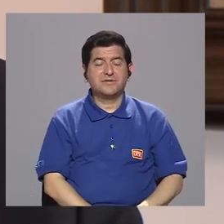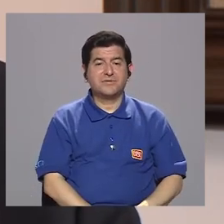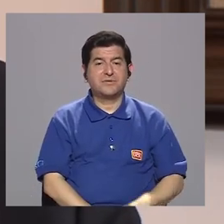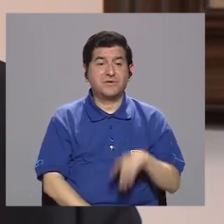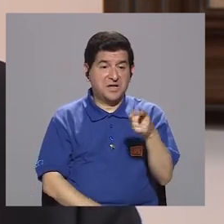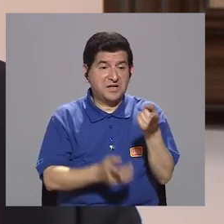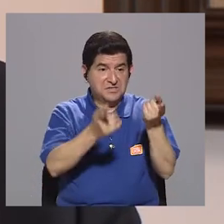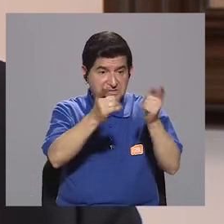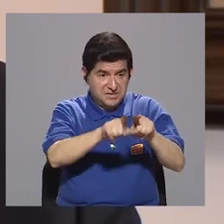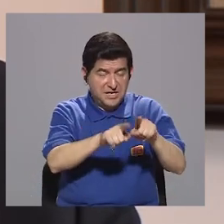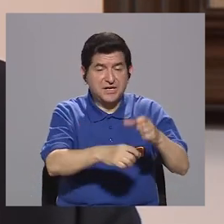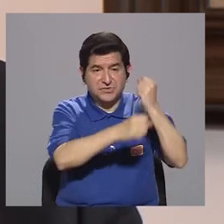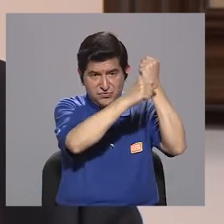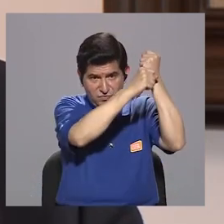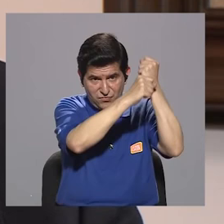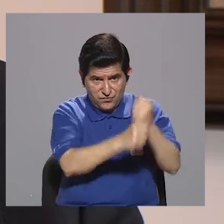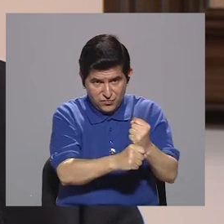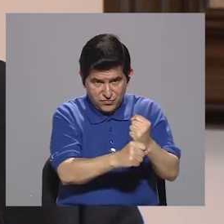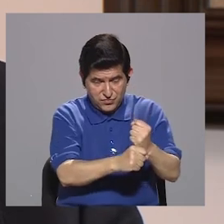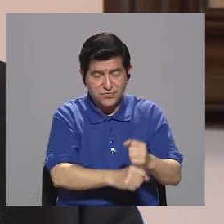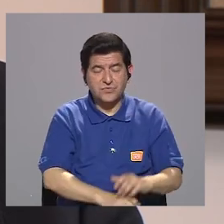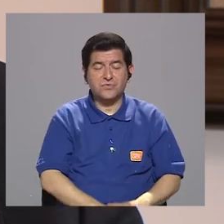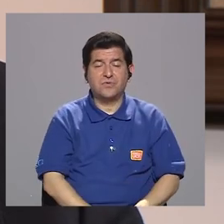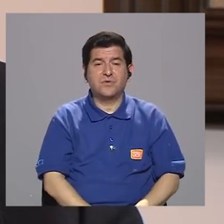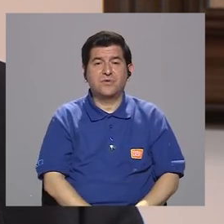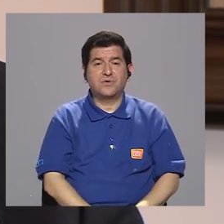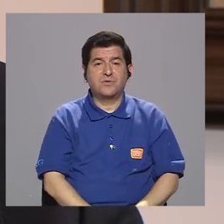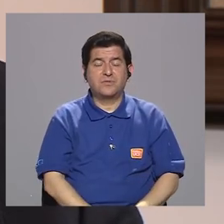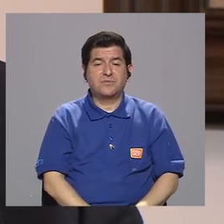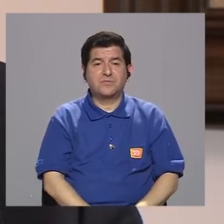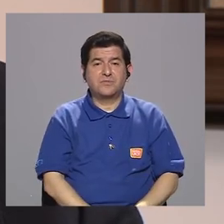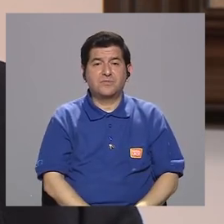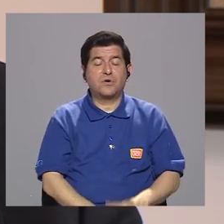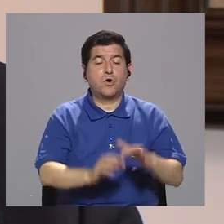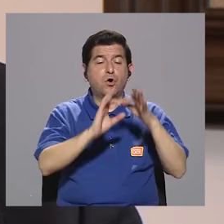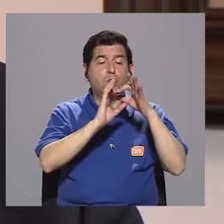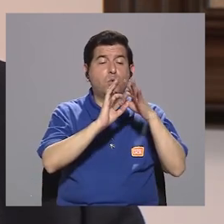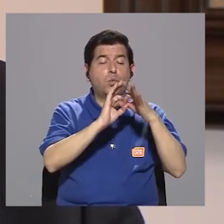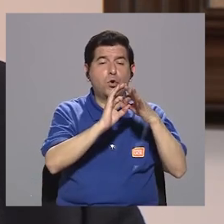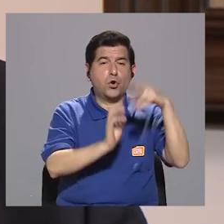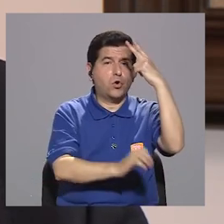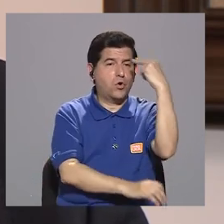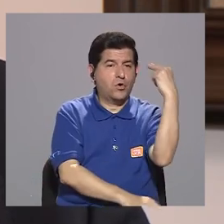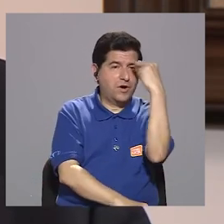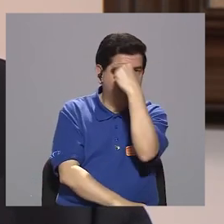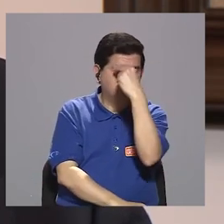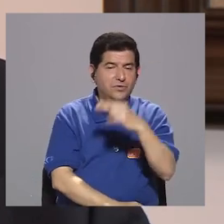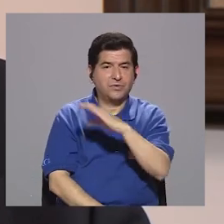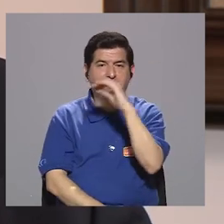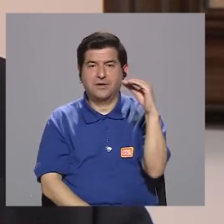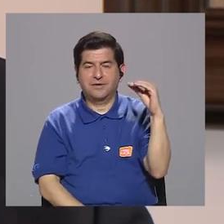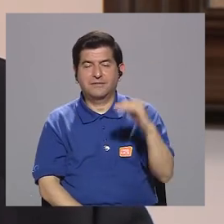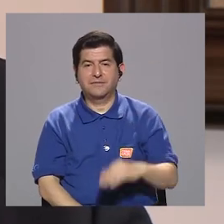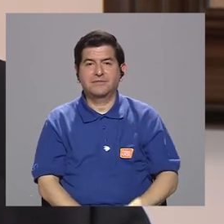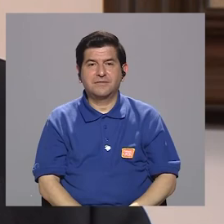el partido que se fundó por partido de la Unión Católica y las